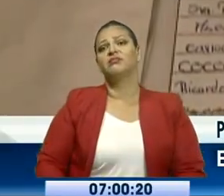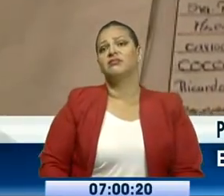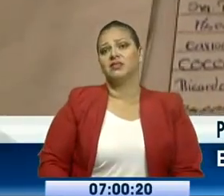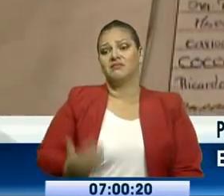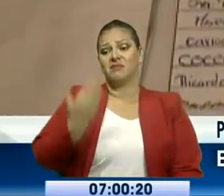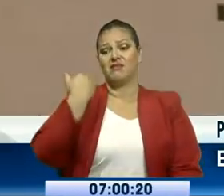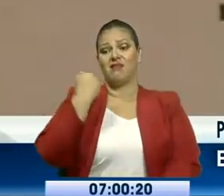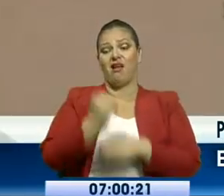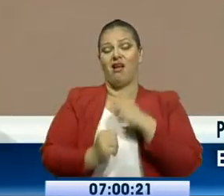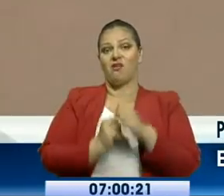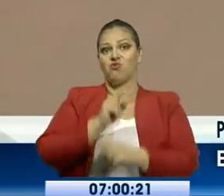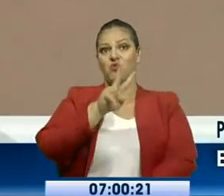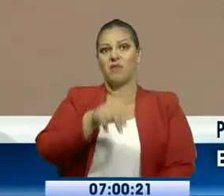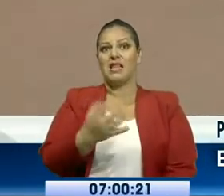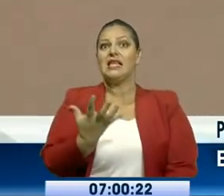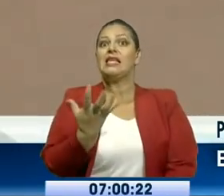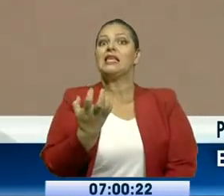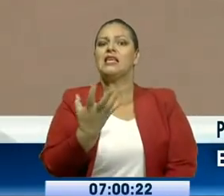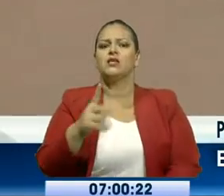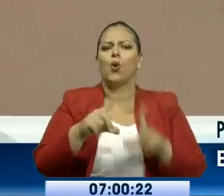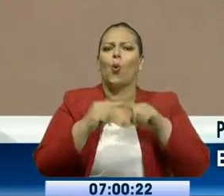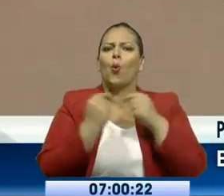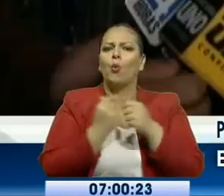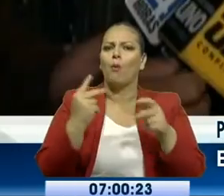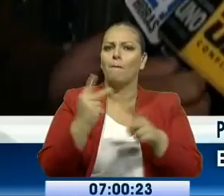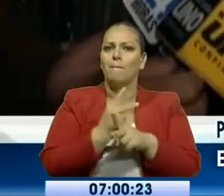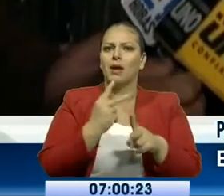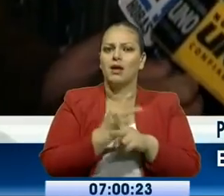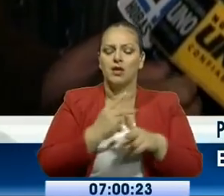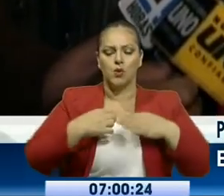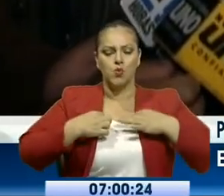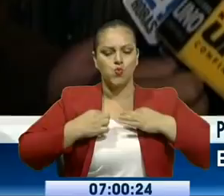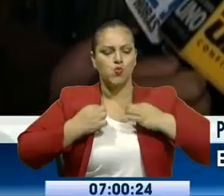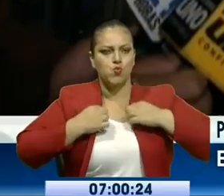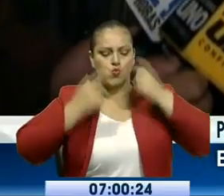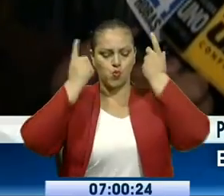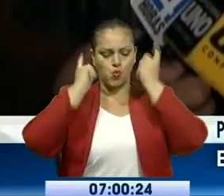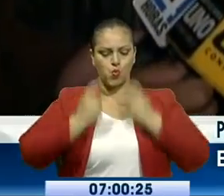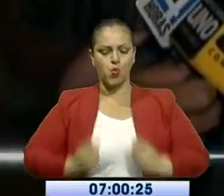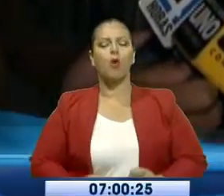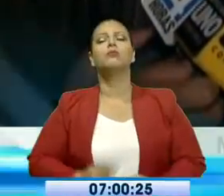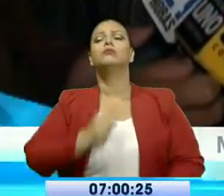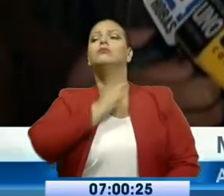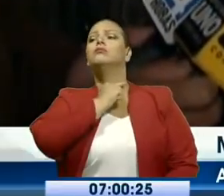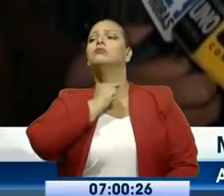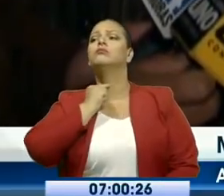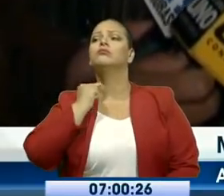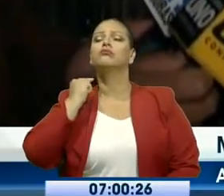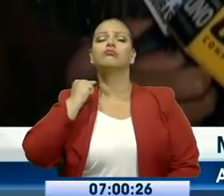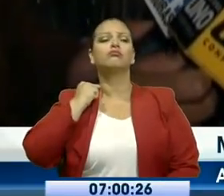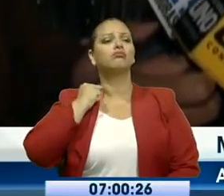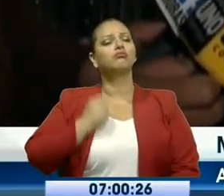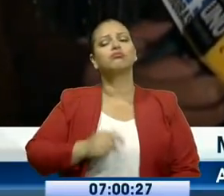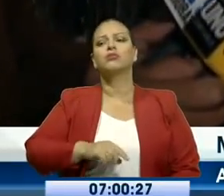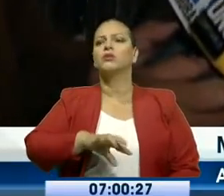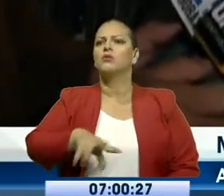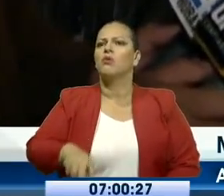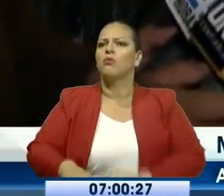del país como Quito, Ambato, Riobamba y Barra. Les hacía pasar que él tenía una fundación por el